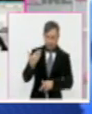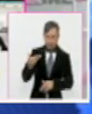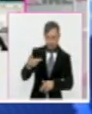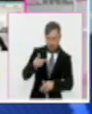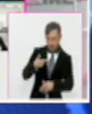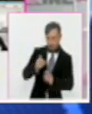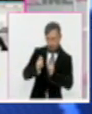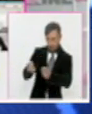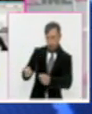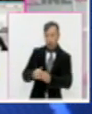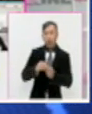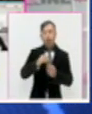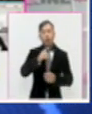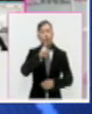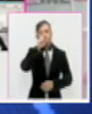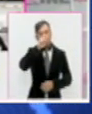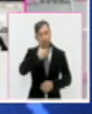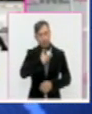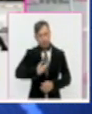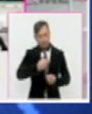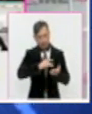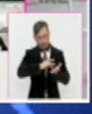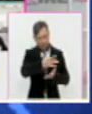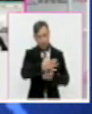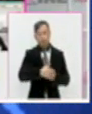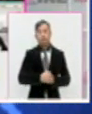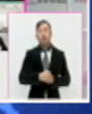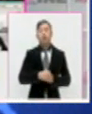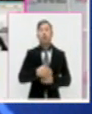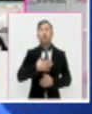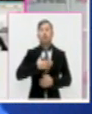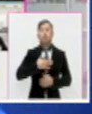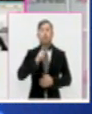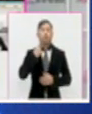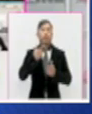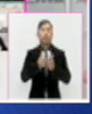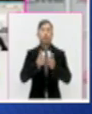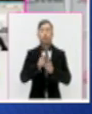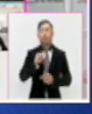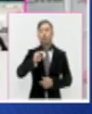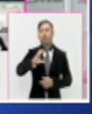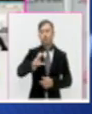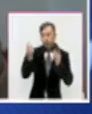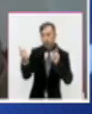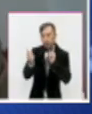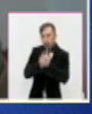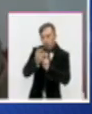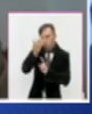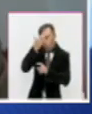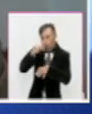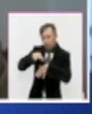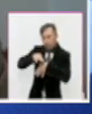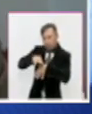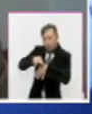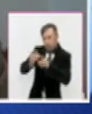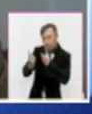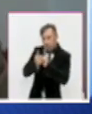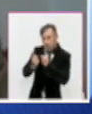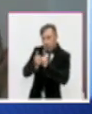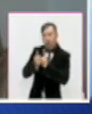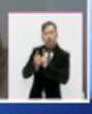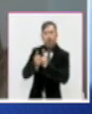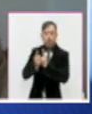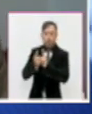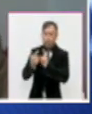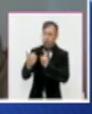del desafuero, de excluir al candidato entonces López Obrador de la contienda. O cuando el